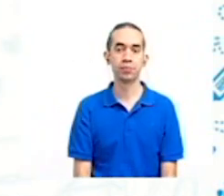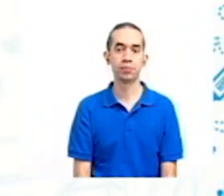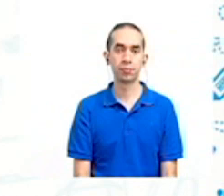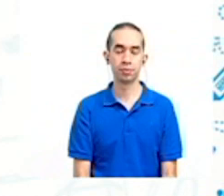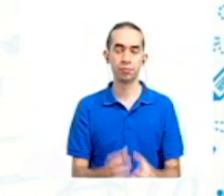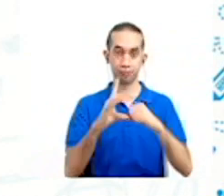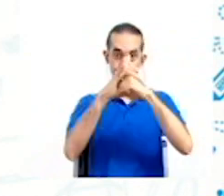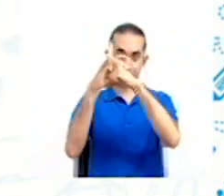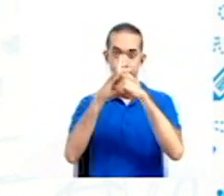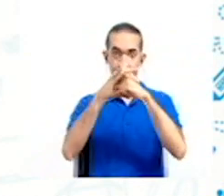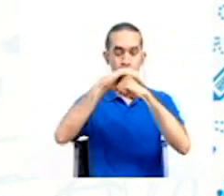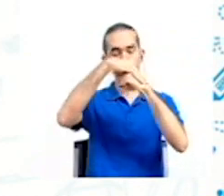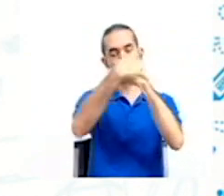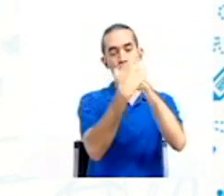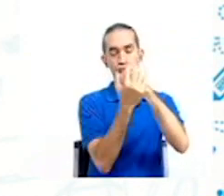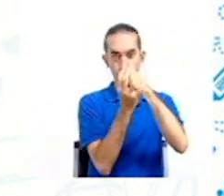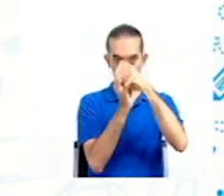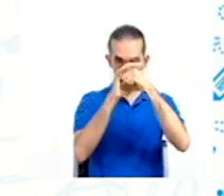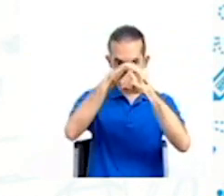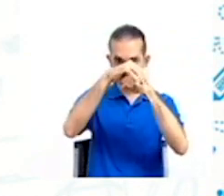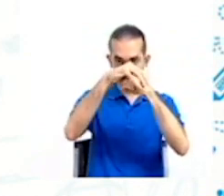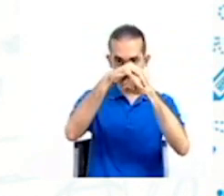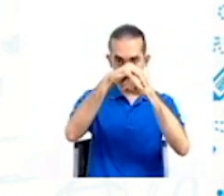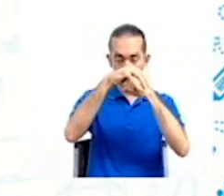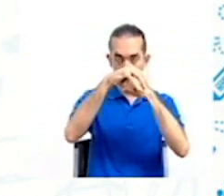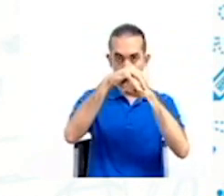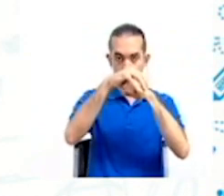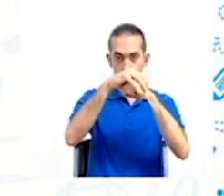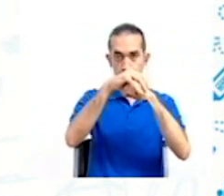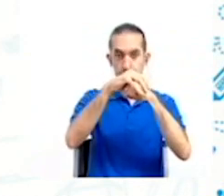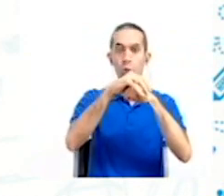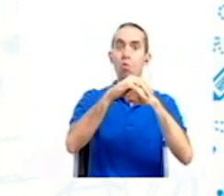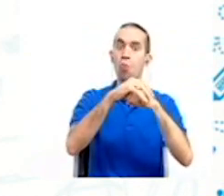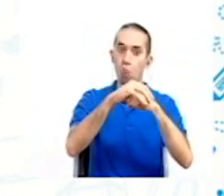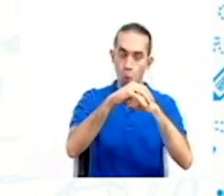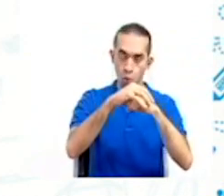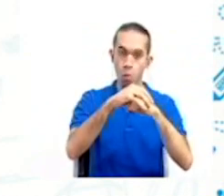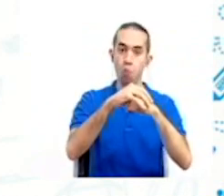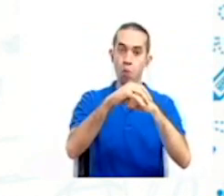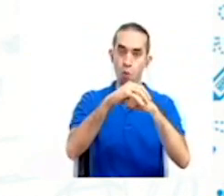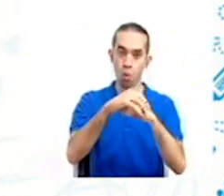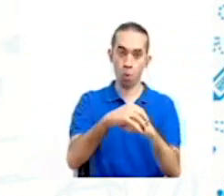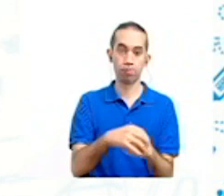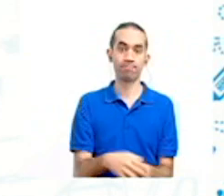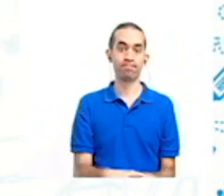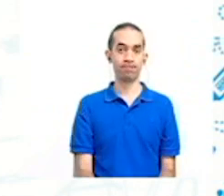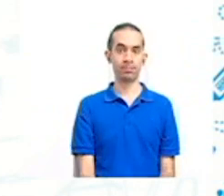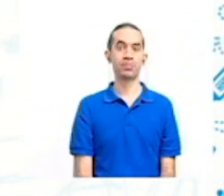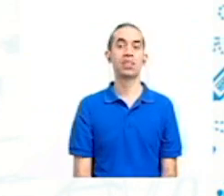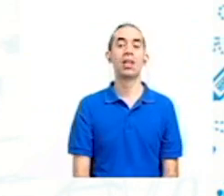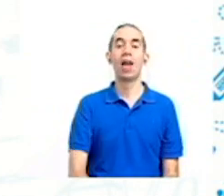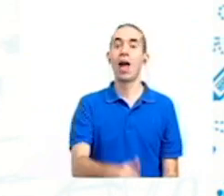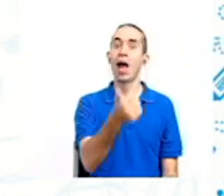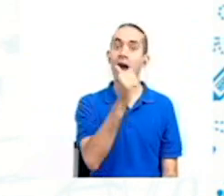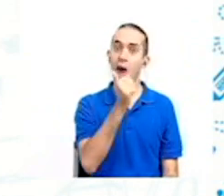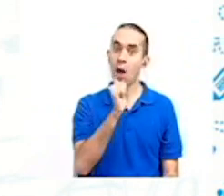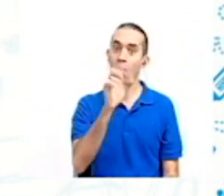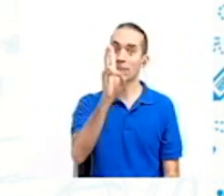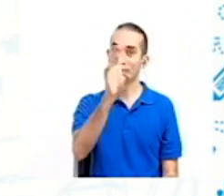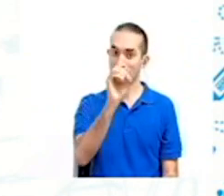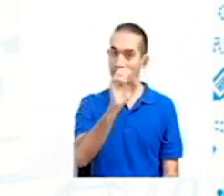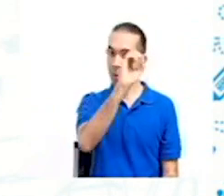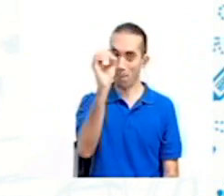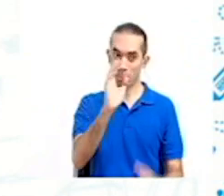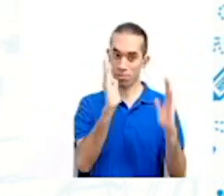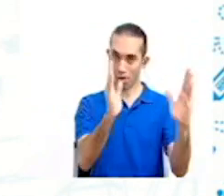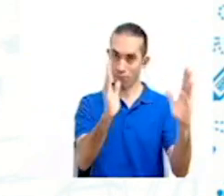En la superficie terrestre de todo el planeta Tierra, el 70% de la superficie es agua y solamente